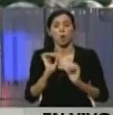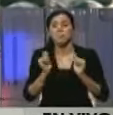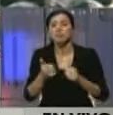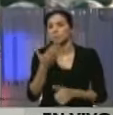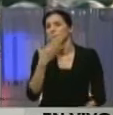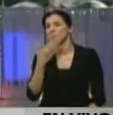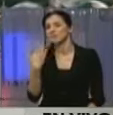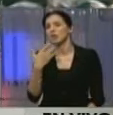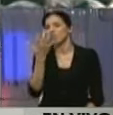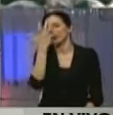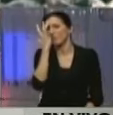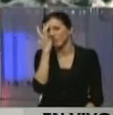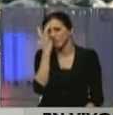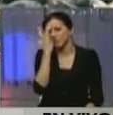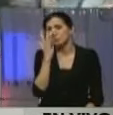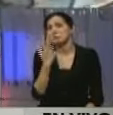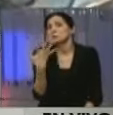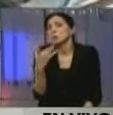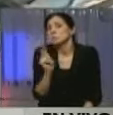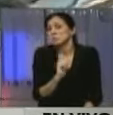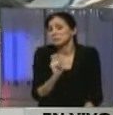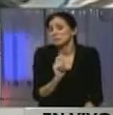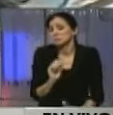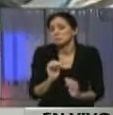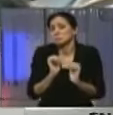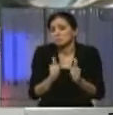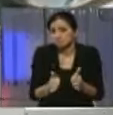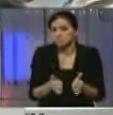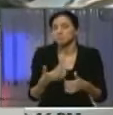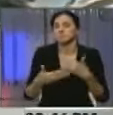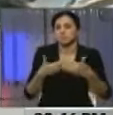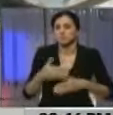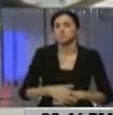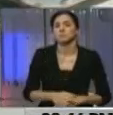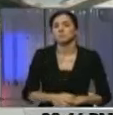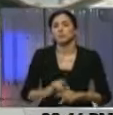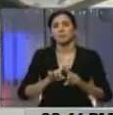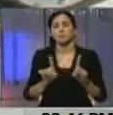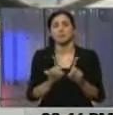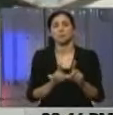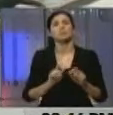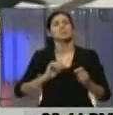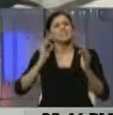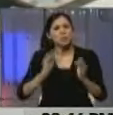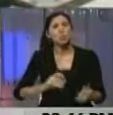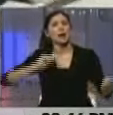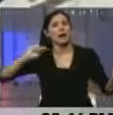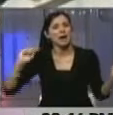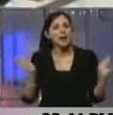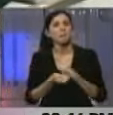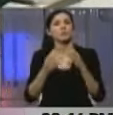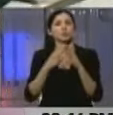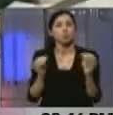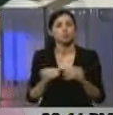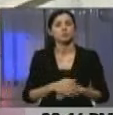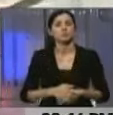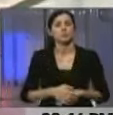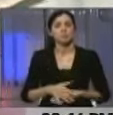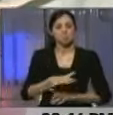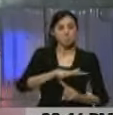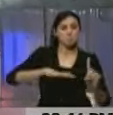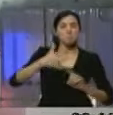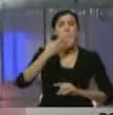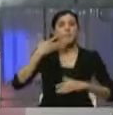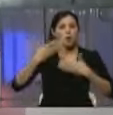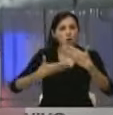febrero. Una niña de 5 meses apenas, pero que está destinada a cambiarlo todo y a generar nuevas condiciones